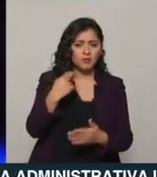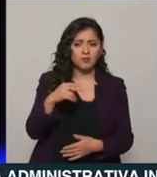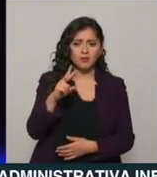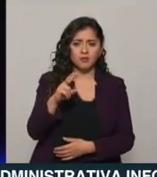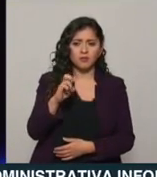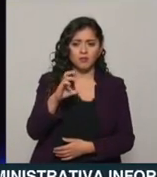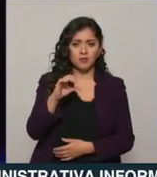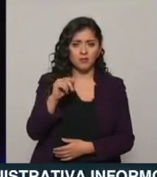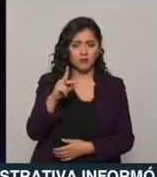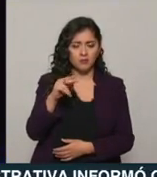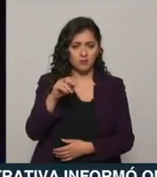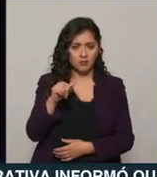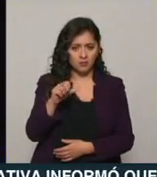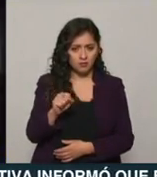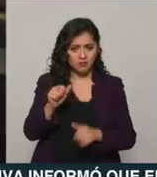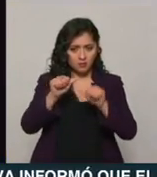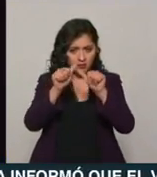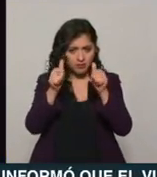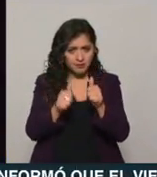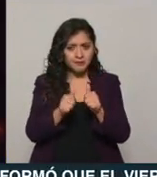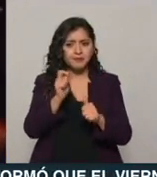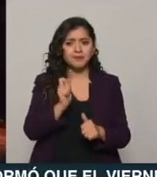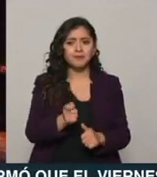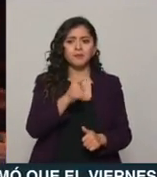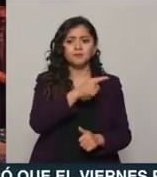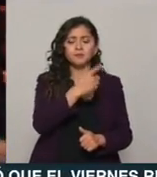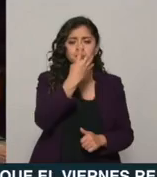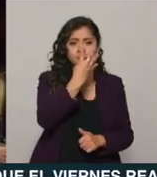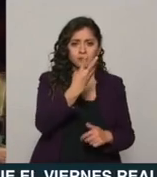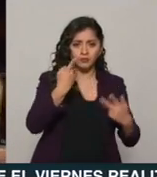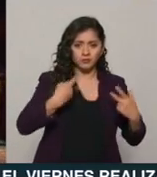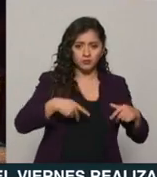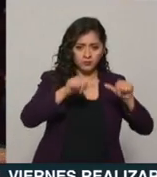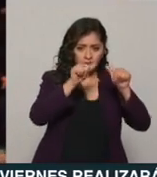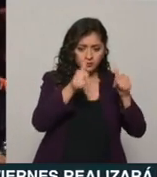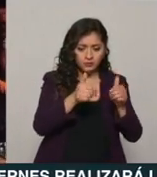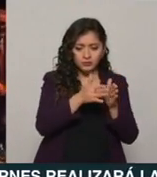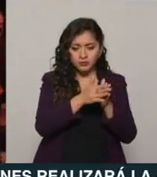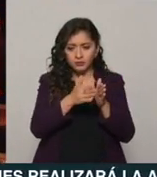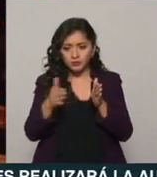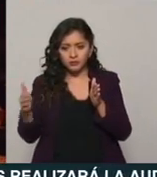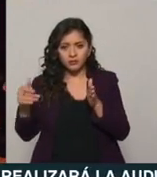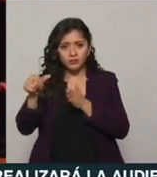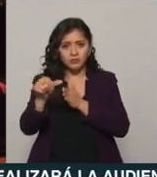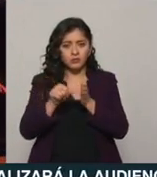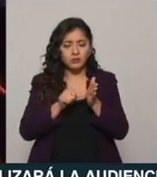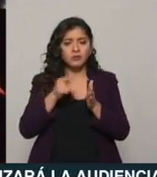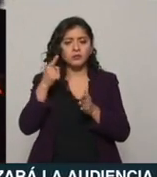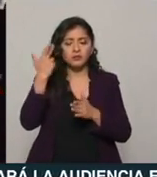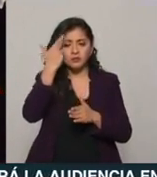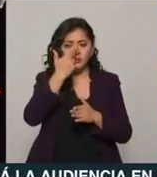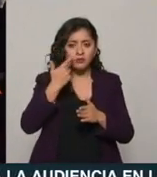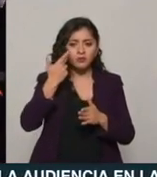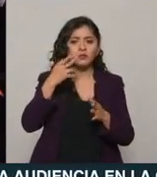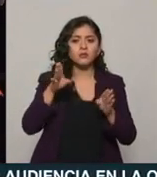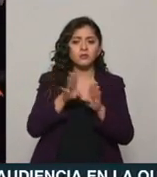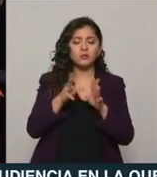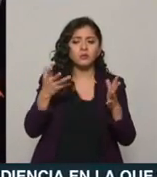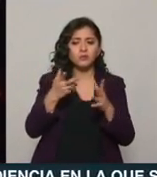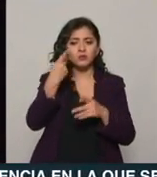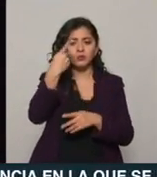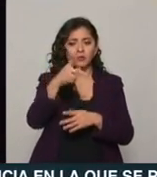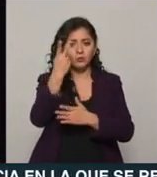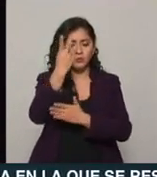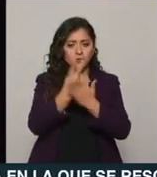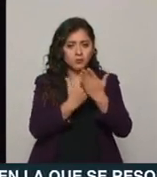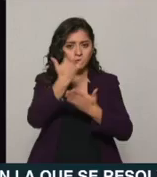artistas que durante 10 meses desarrollan un proyecto pues en torno a la inmersión desde pues,